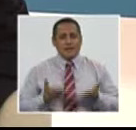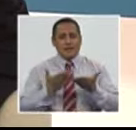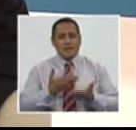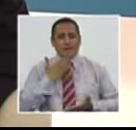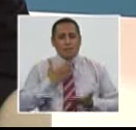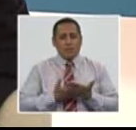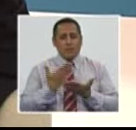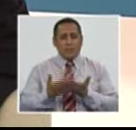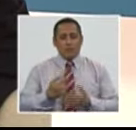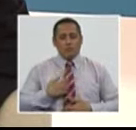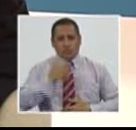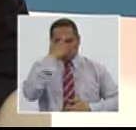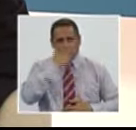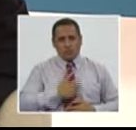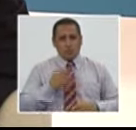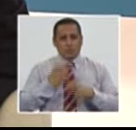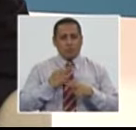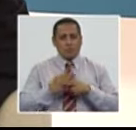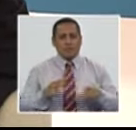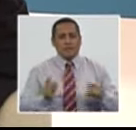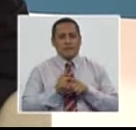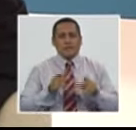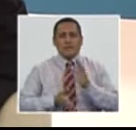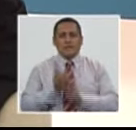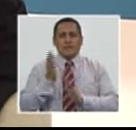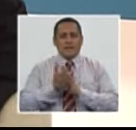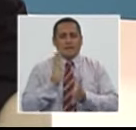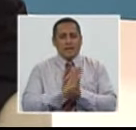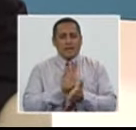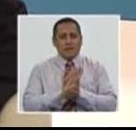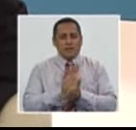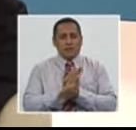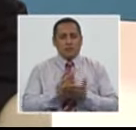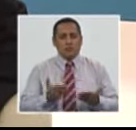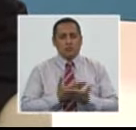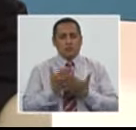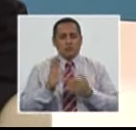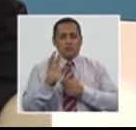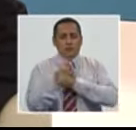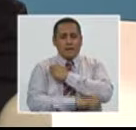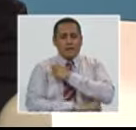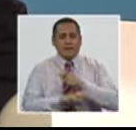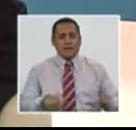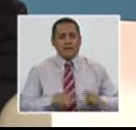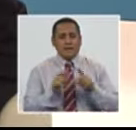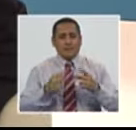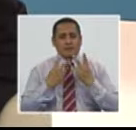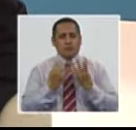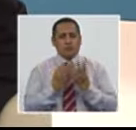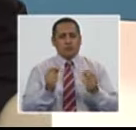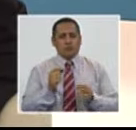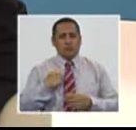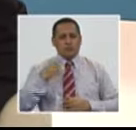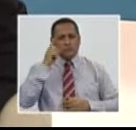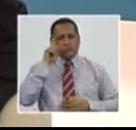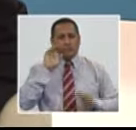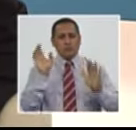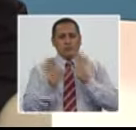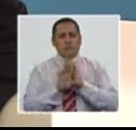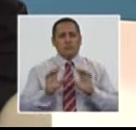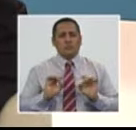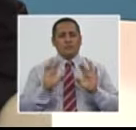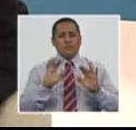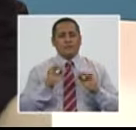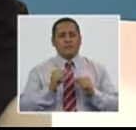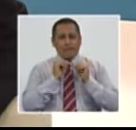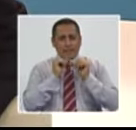acredite nuestra identidad que nos permite desplazarnos con comodidad fuera el país y lo que de repente muchos no sabíamos era que